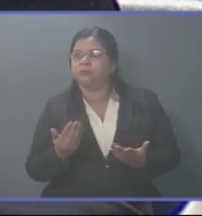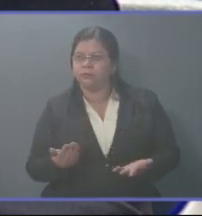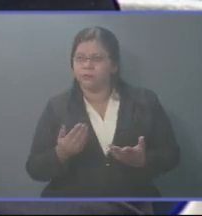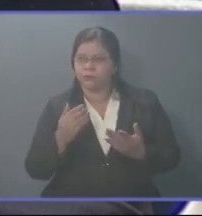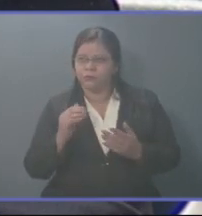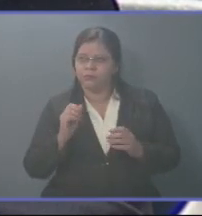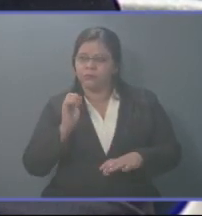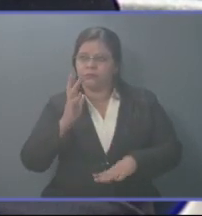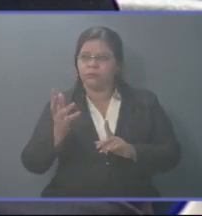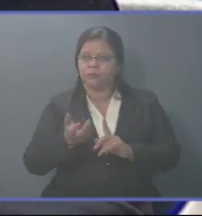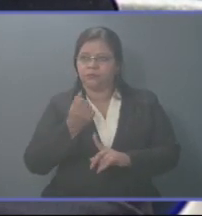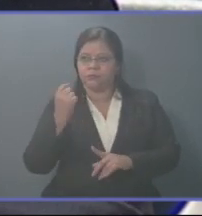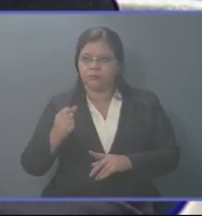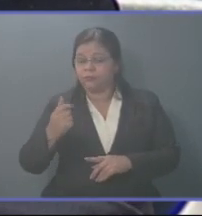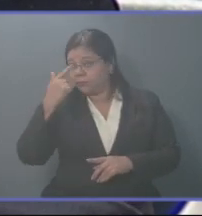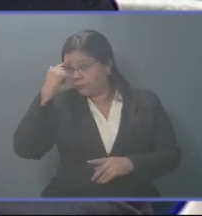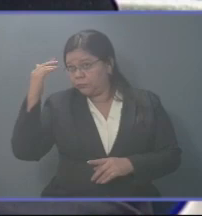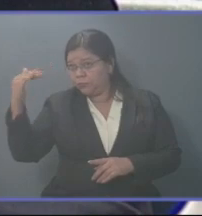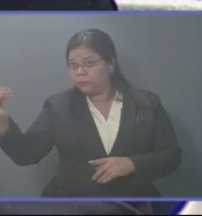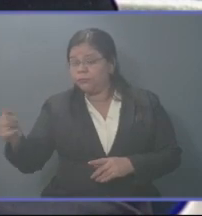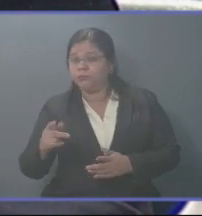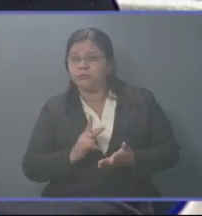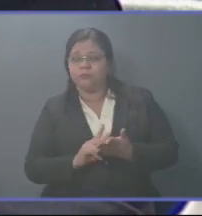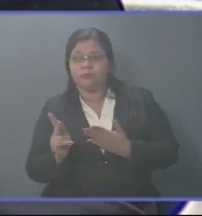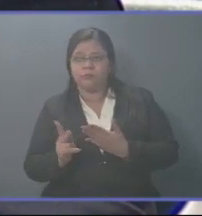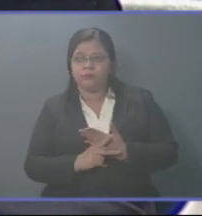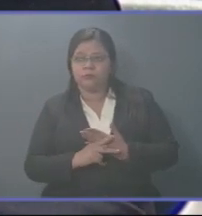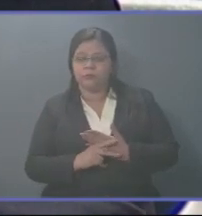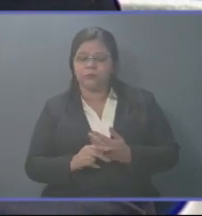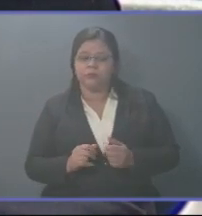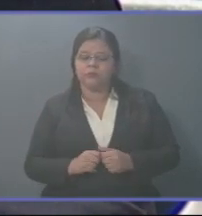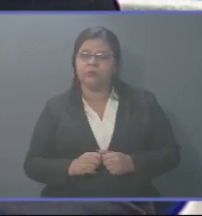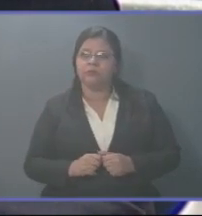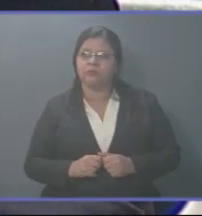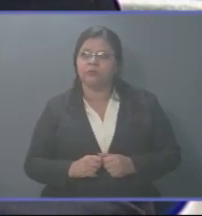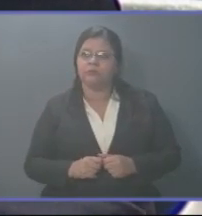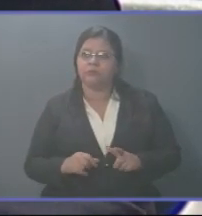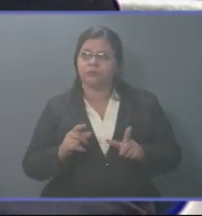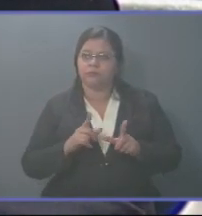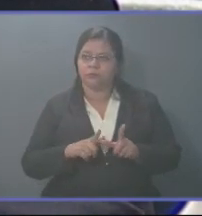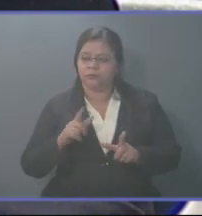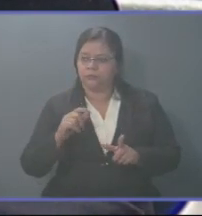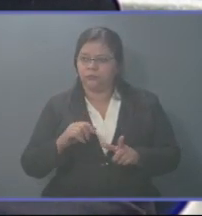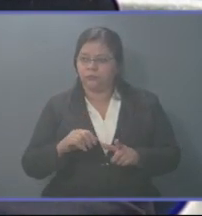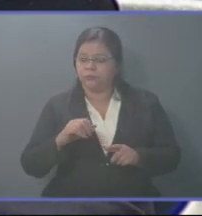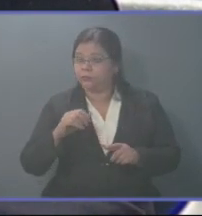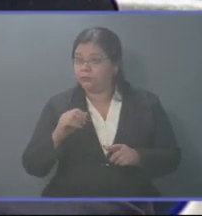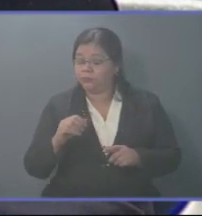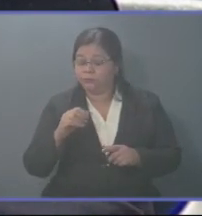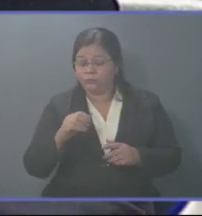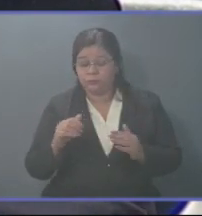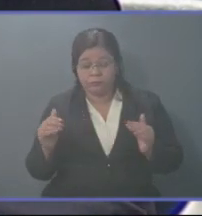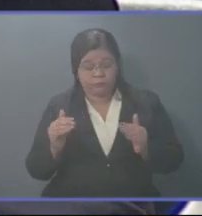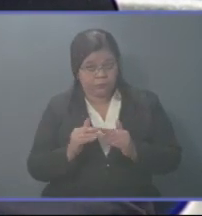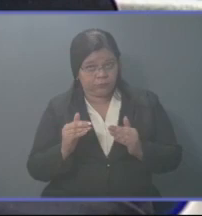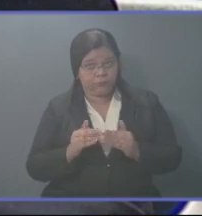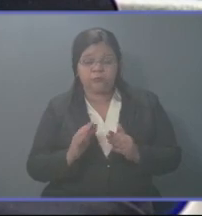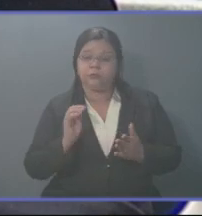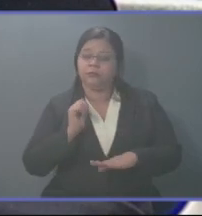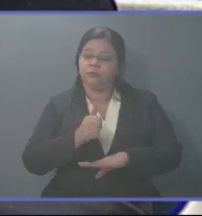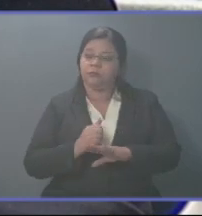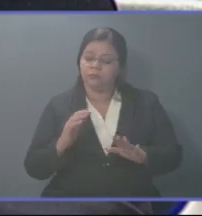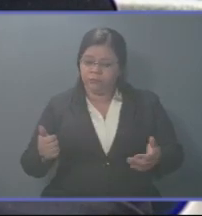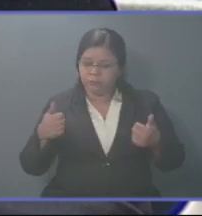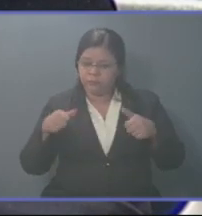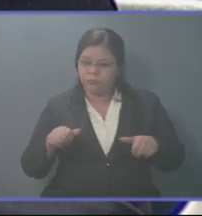de sus políticas, planes y programas de trabajo. Y establecer convenios de cooperación